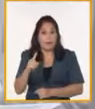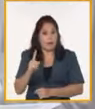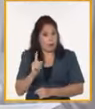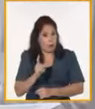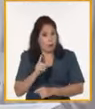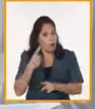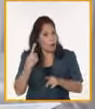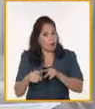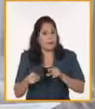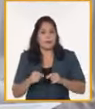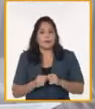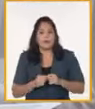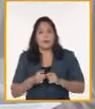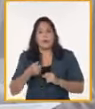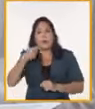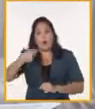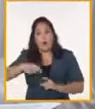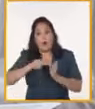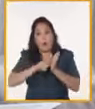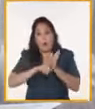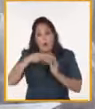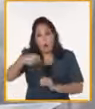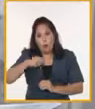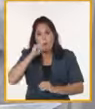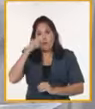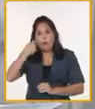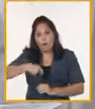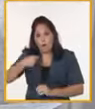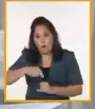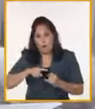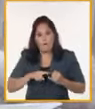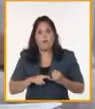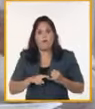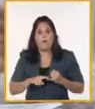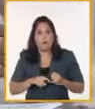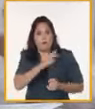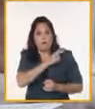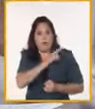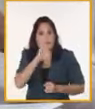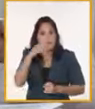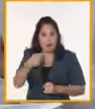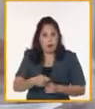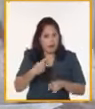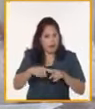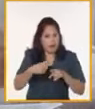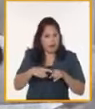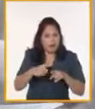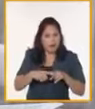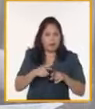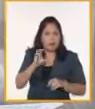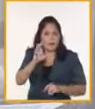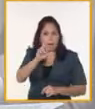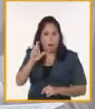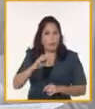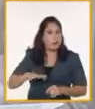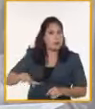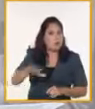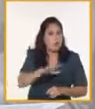los los juristas los bufetes eh la autoridad fiscal etcétera etcétera los bancos todo se